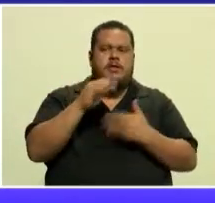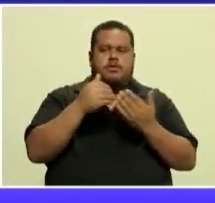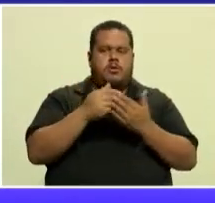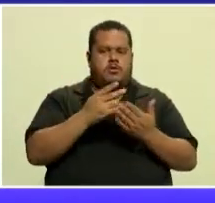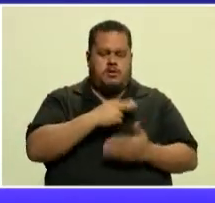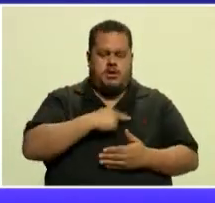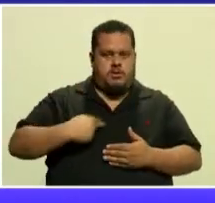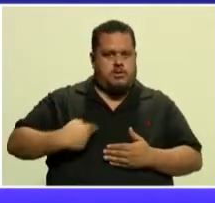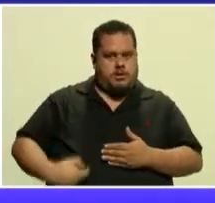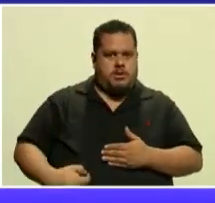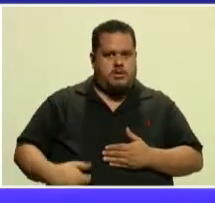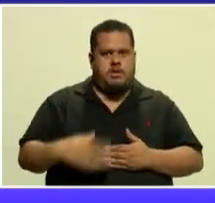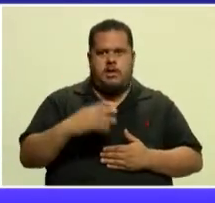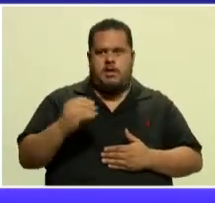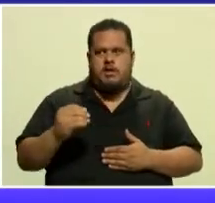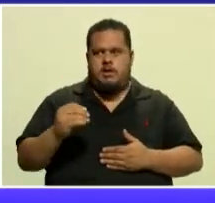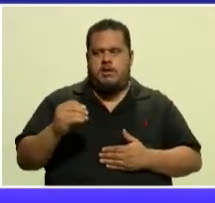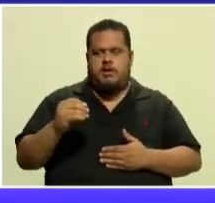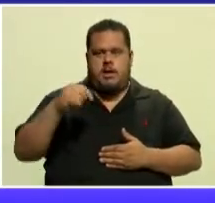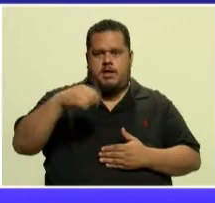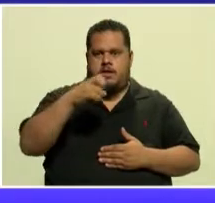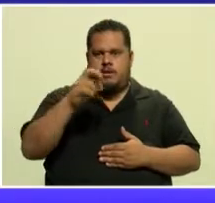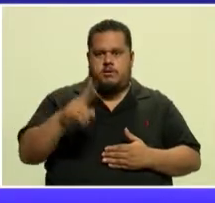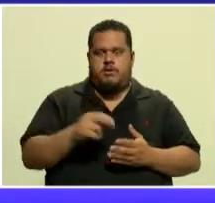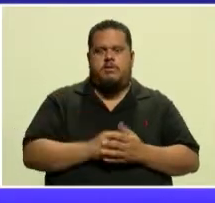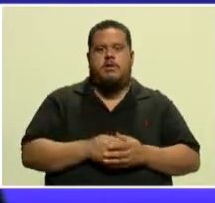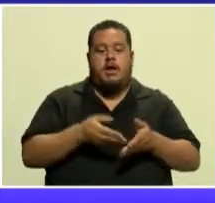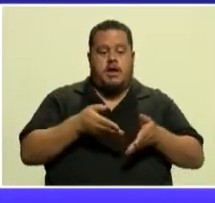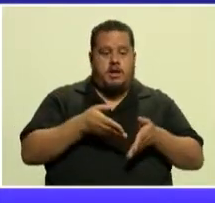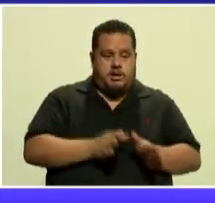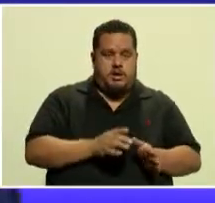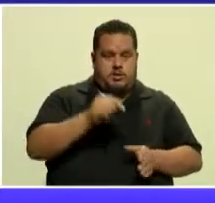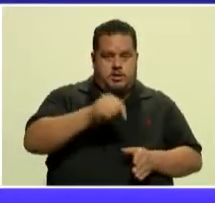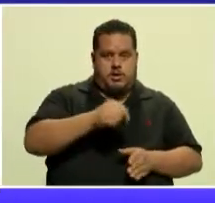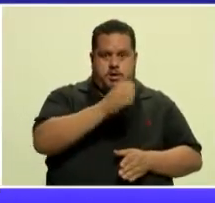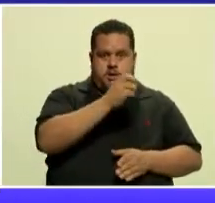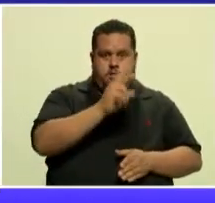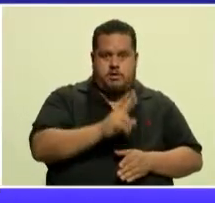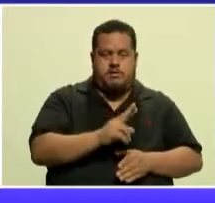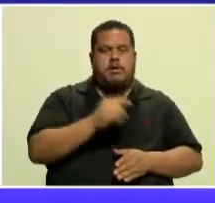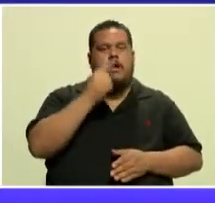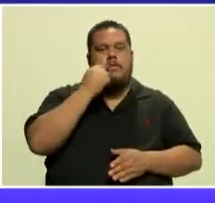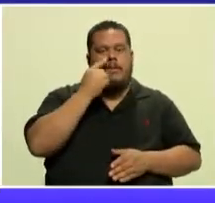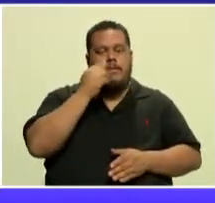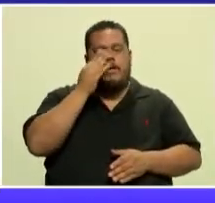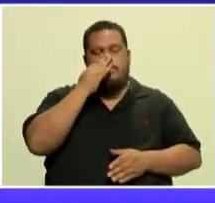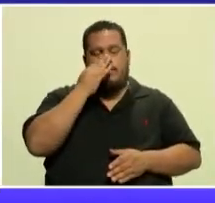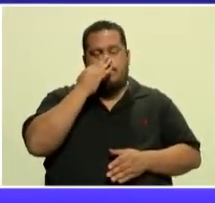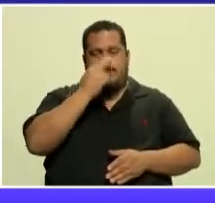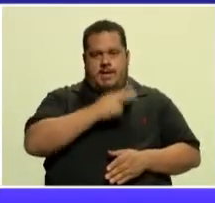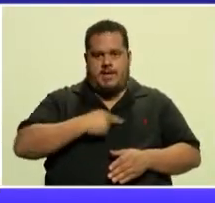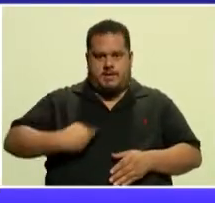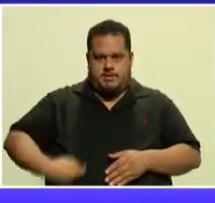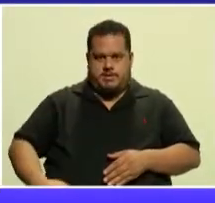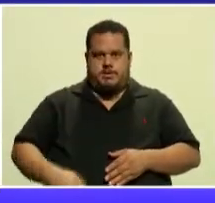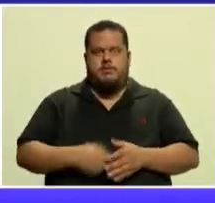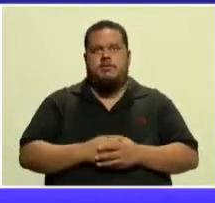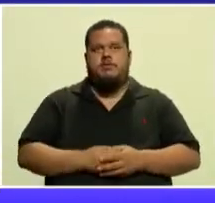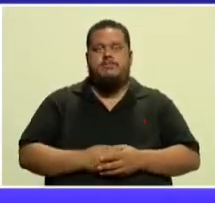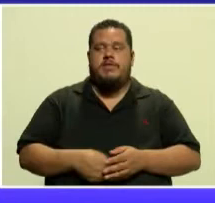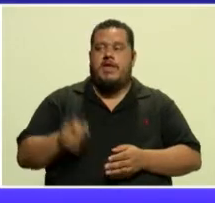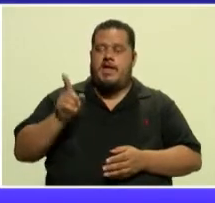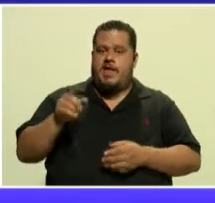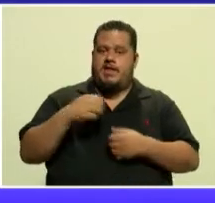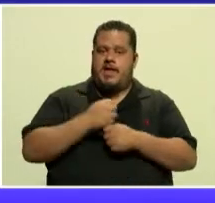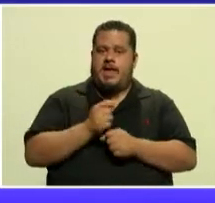Occidente. Nacida en Costa Rica, de padre y madre chinos, hace de